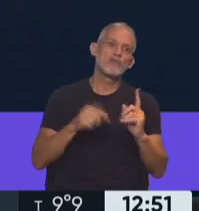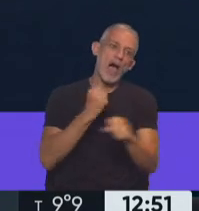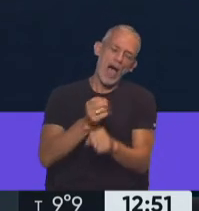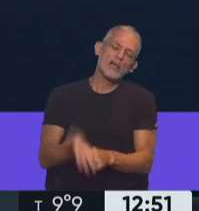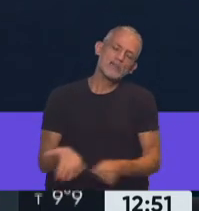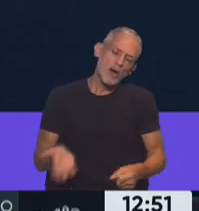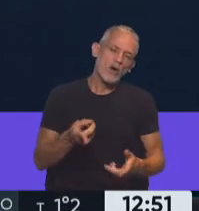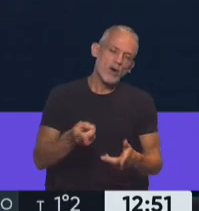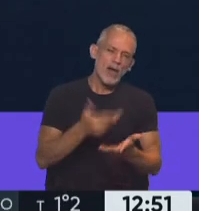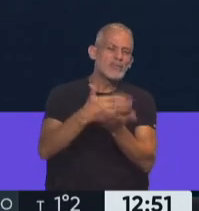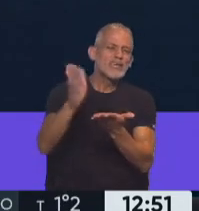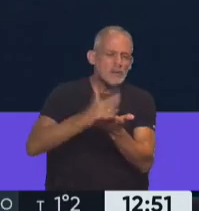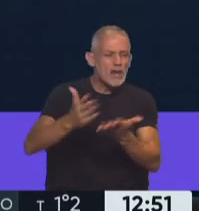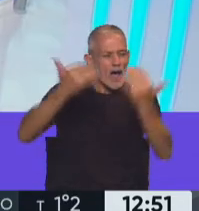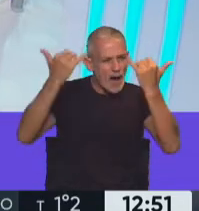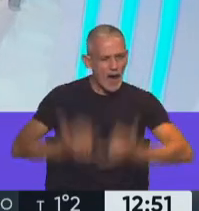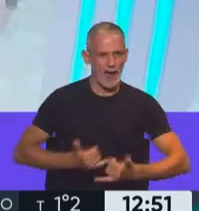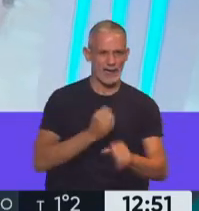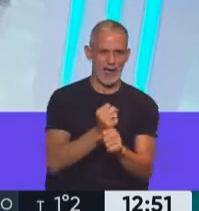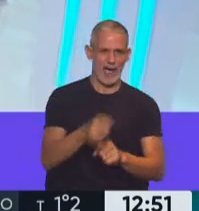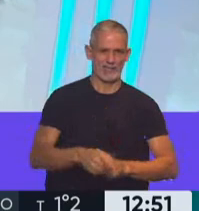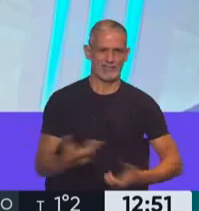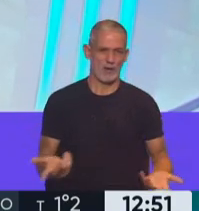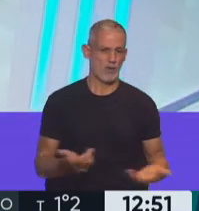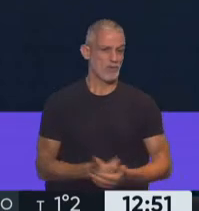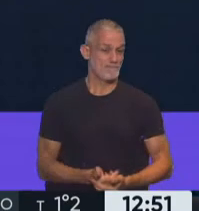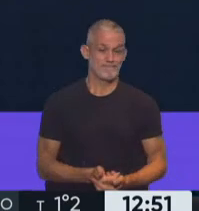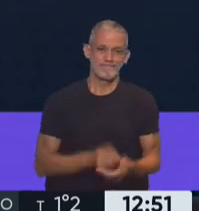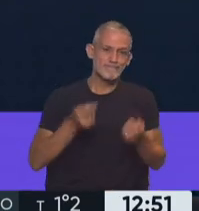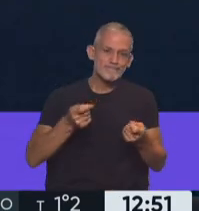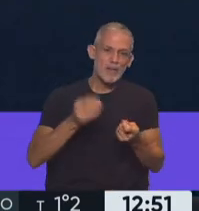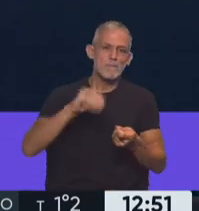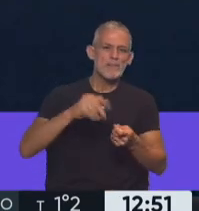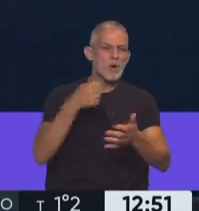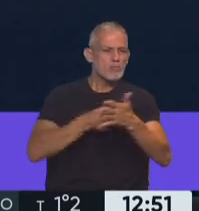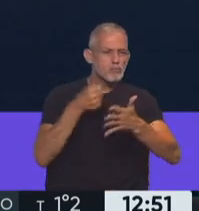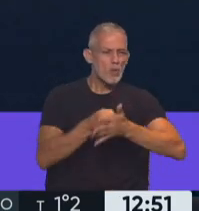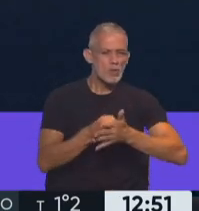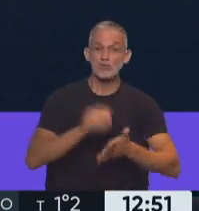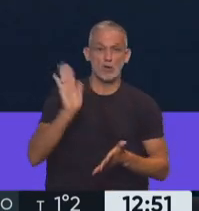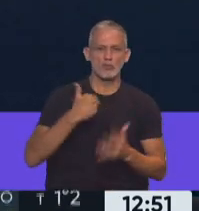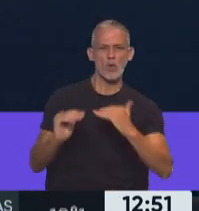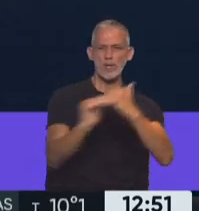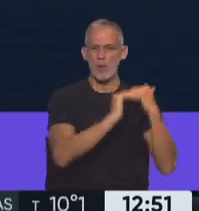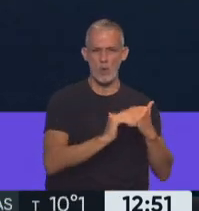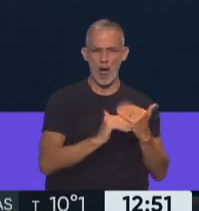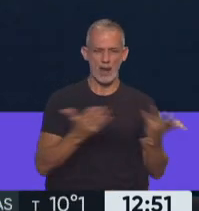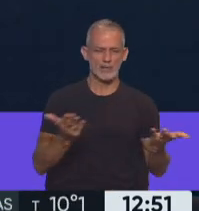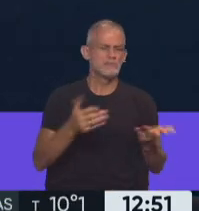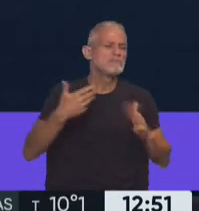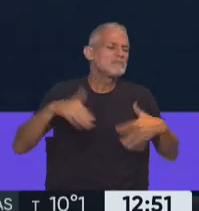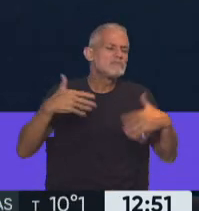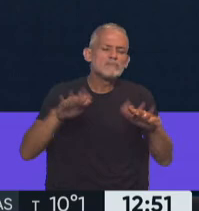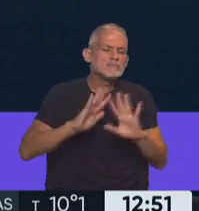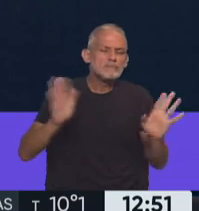que la discriminación todavía está vigente puesto para insistir con la militancia de que todos somos iguales al margen de